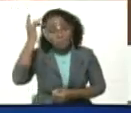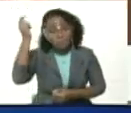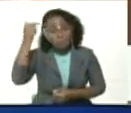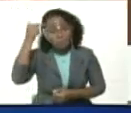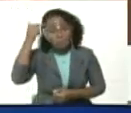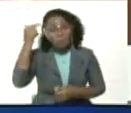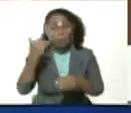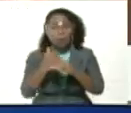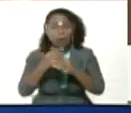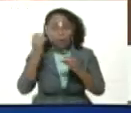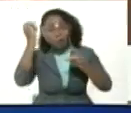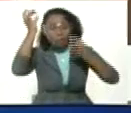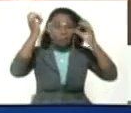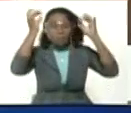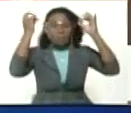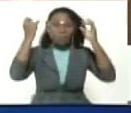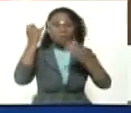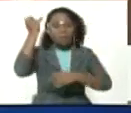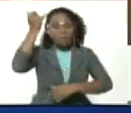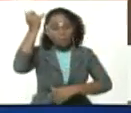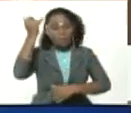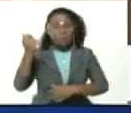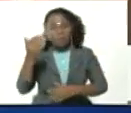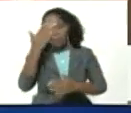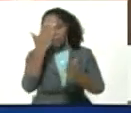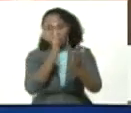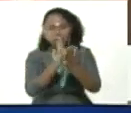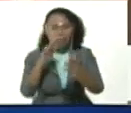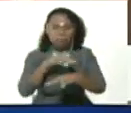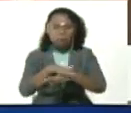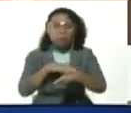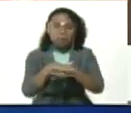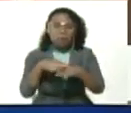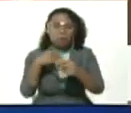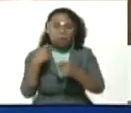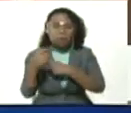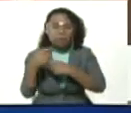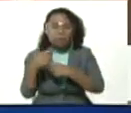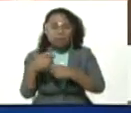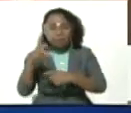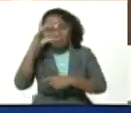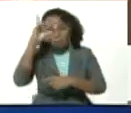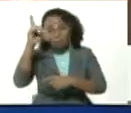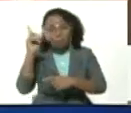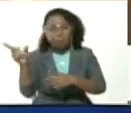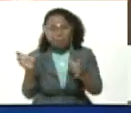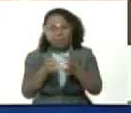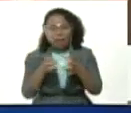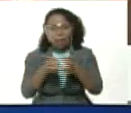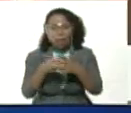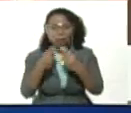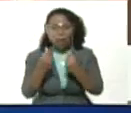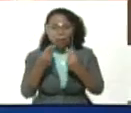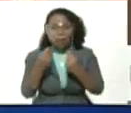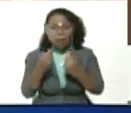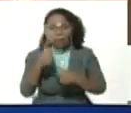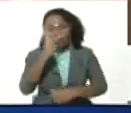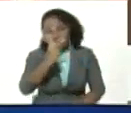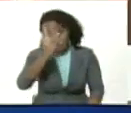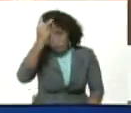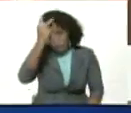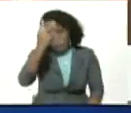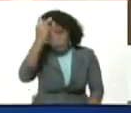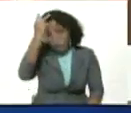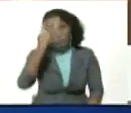Está además al frente del Ministerio de Finanzas, Delcy Rodríguez. con el equipo económico de Tarek El